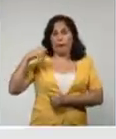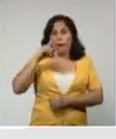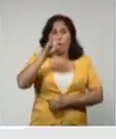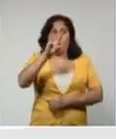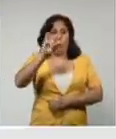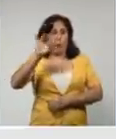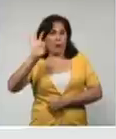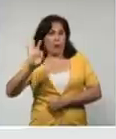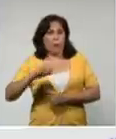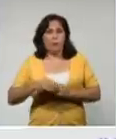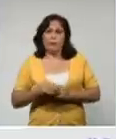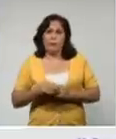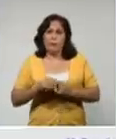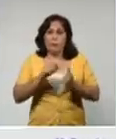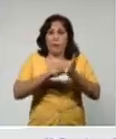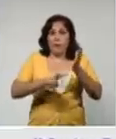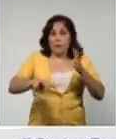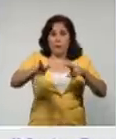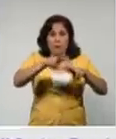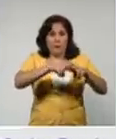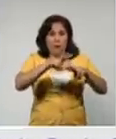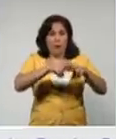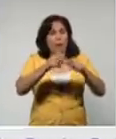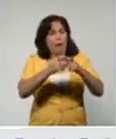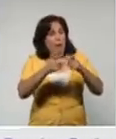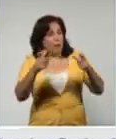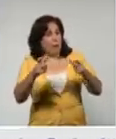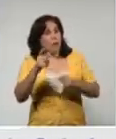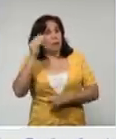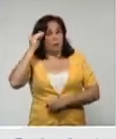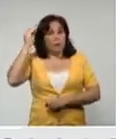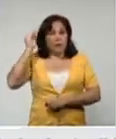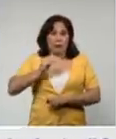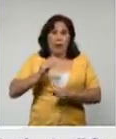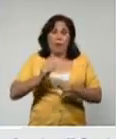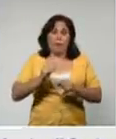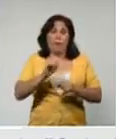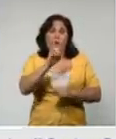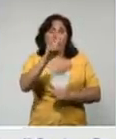98, de La Habana el mayor número como siempre,